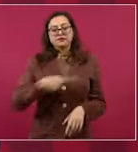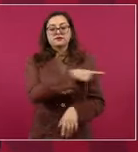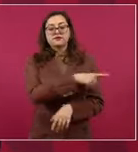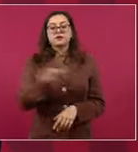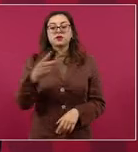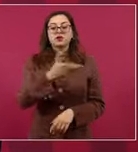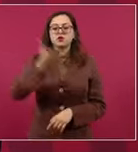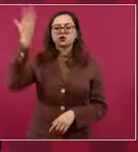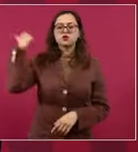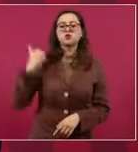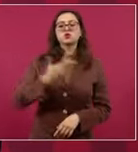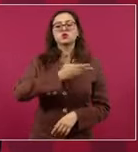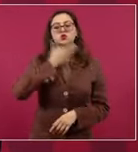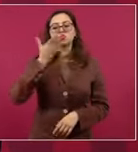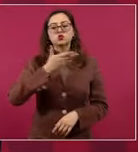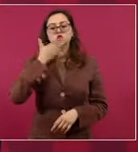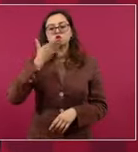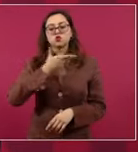exhibían